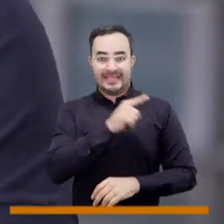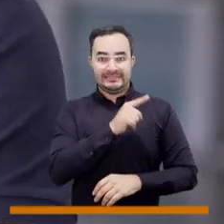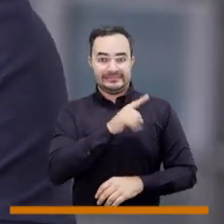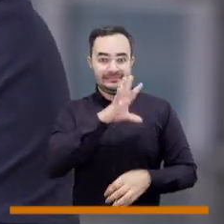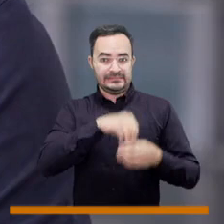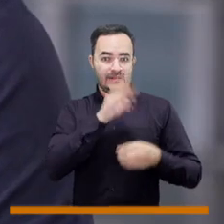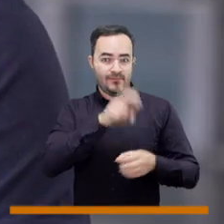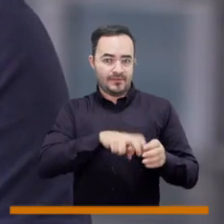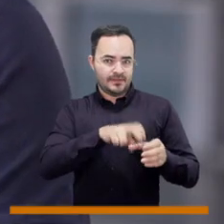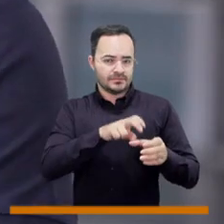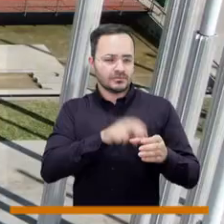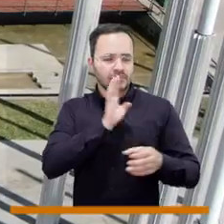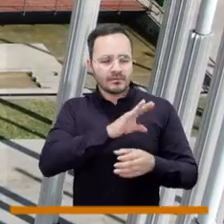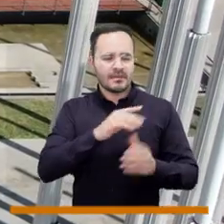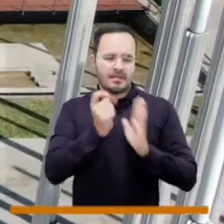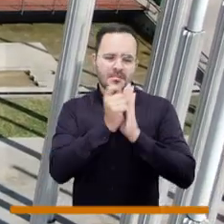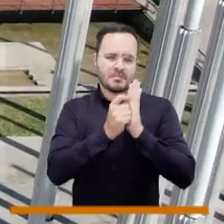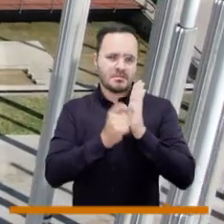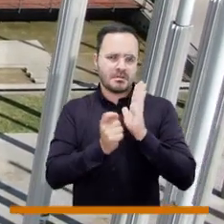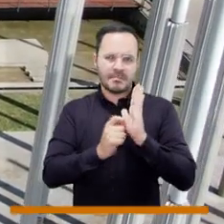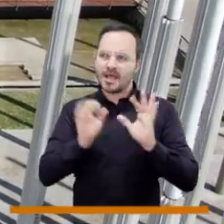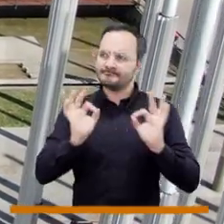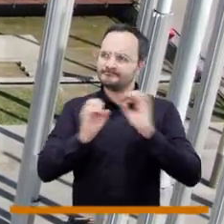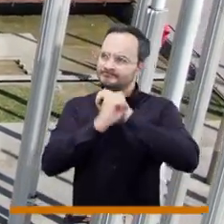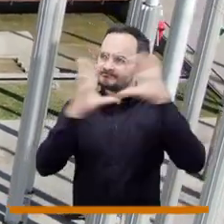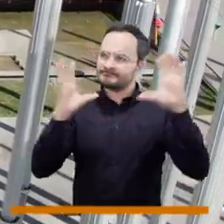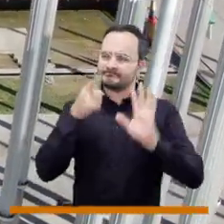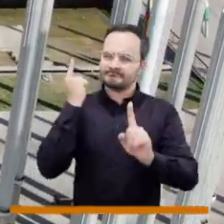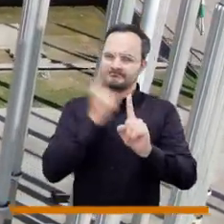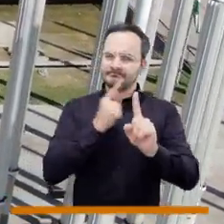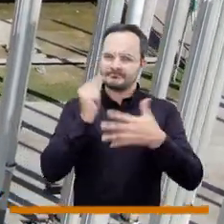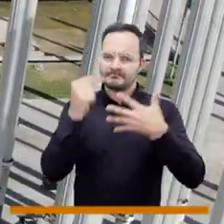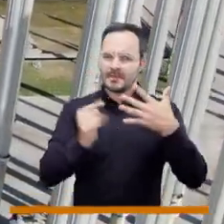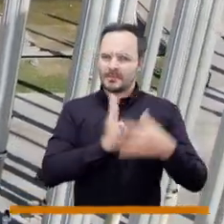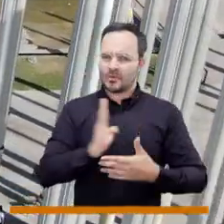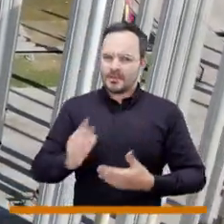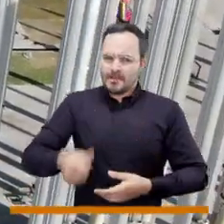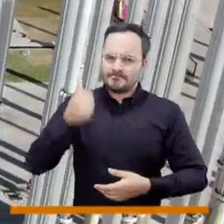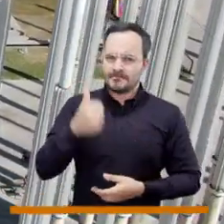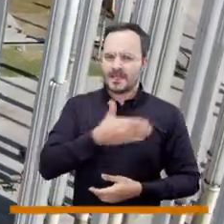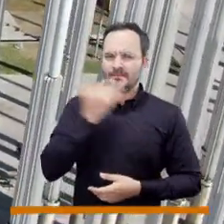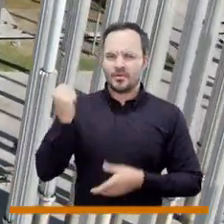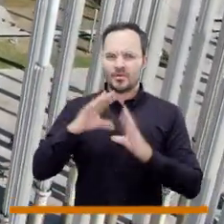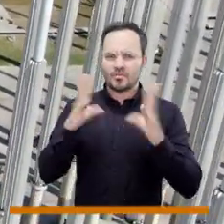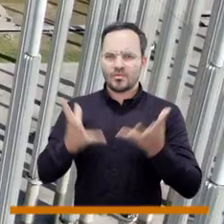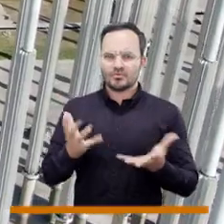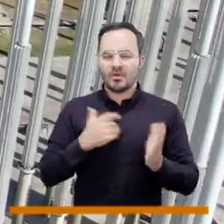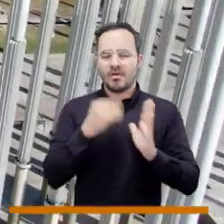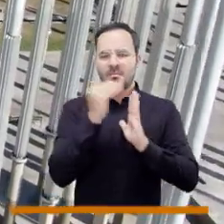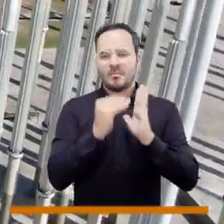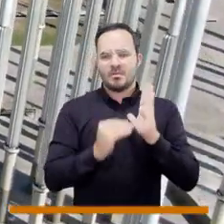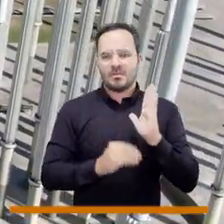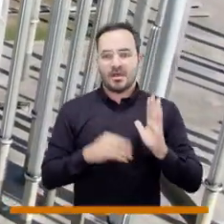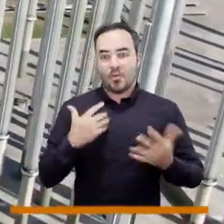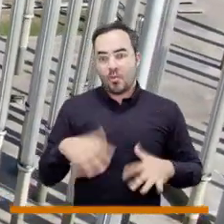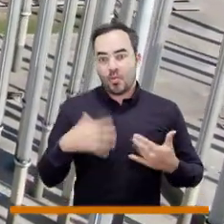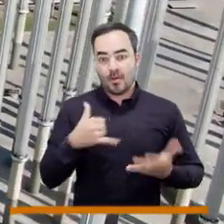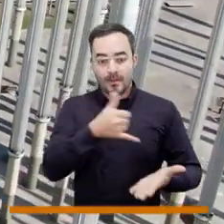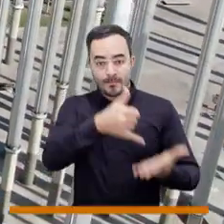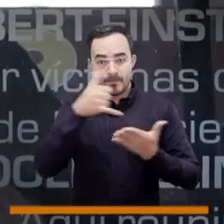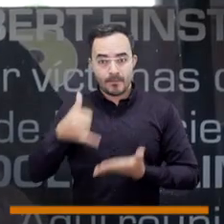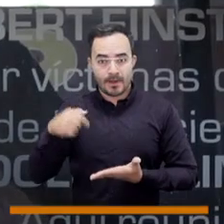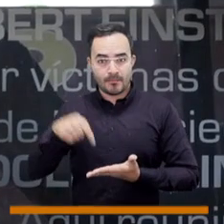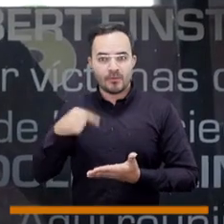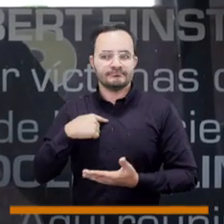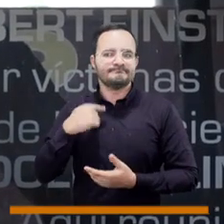debe ser una biblioteca en el mundo. Y este premio obedece justamente a un tema de sostenibilidad, a ese impacto social y a ese